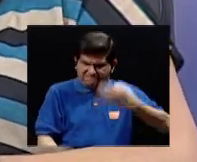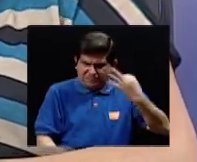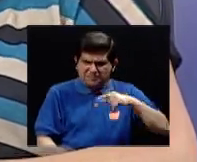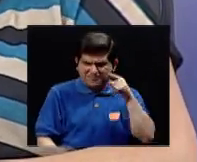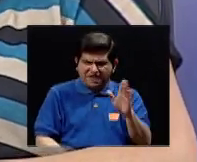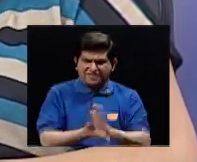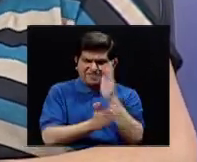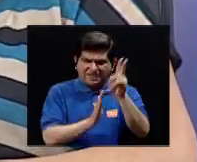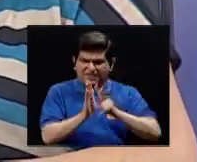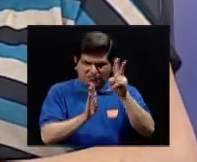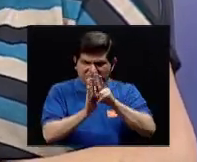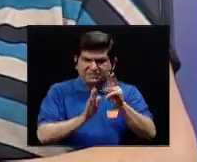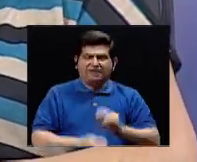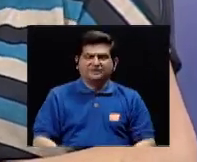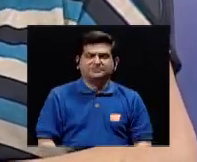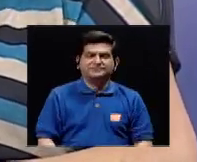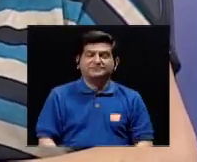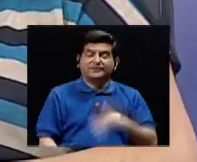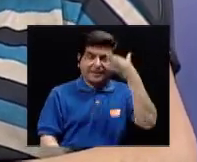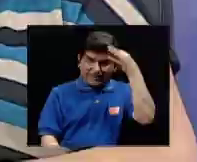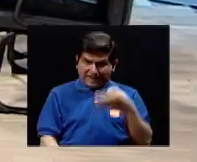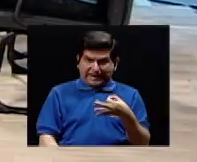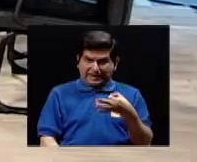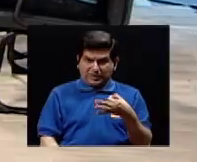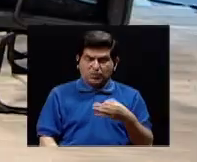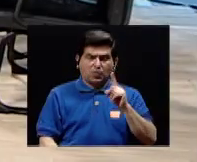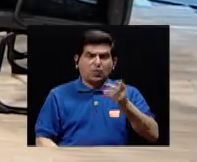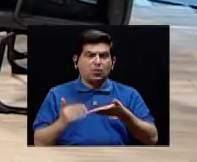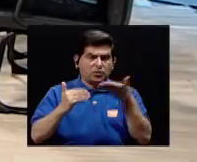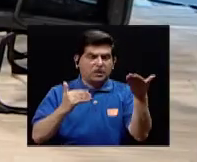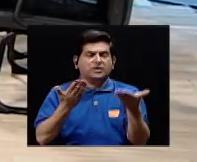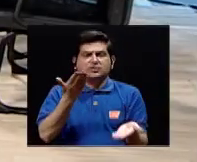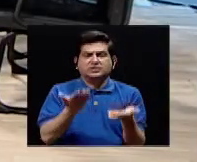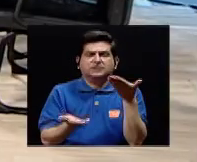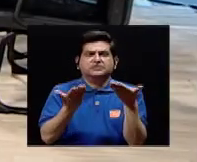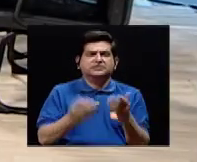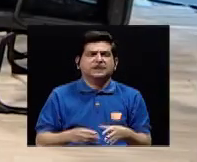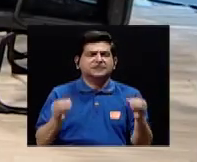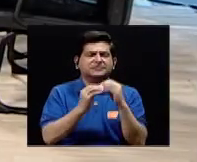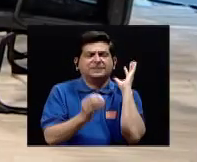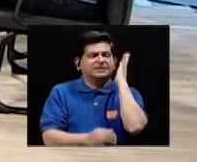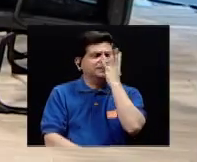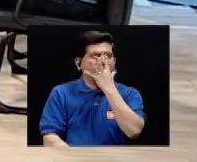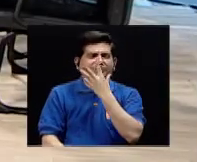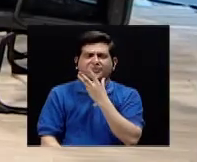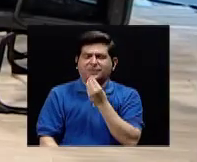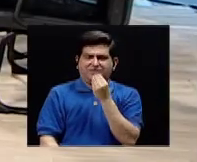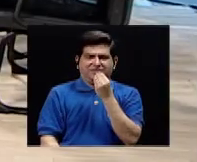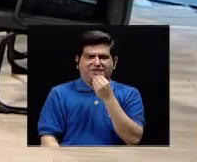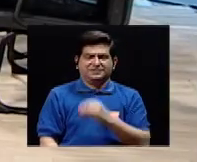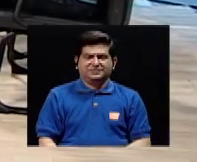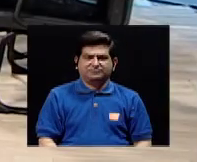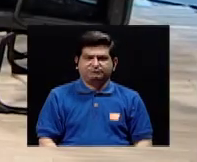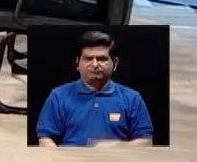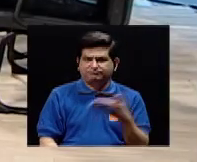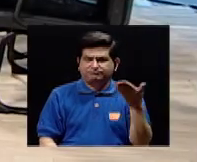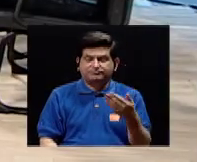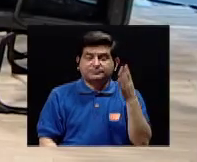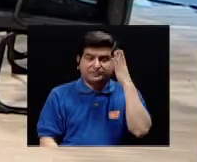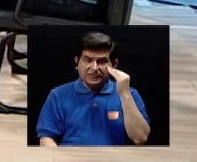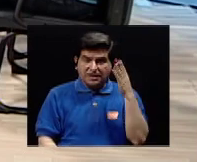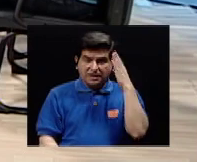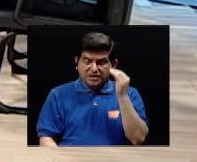formalmente, sobre el documental? Bueno, creo que una de las cosas como más hermosísimas fue